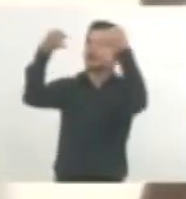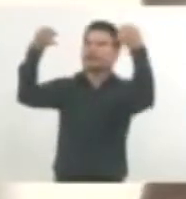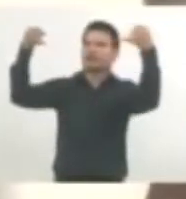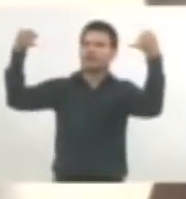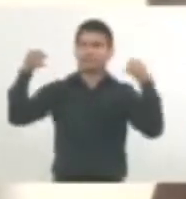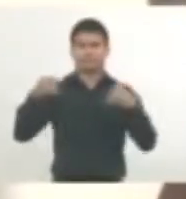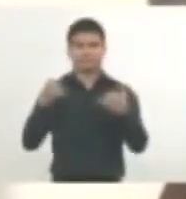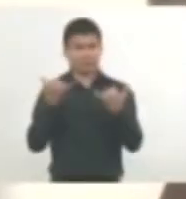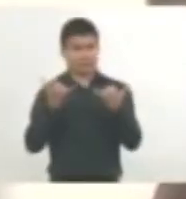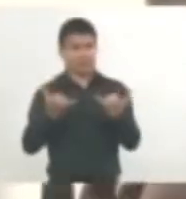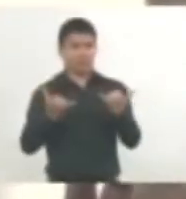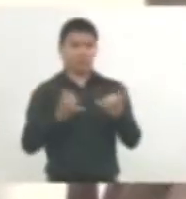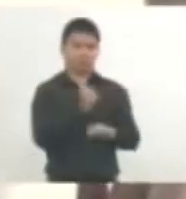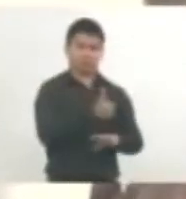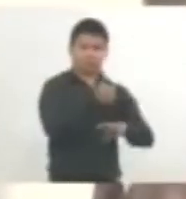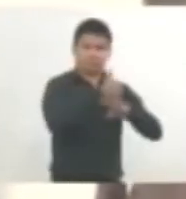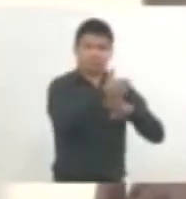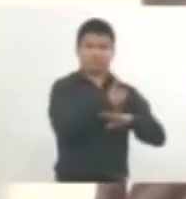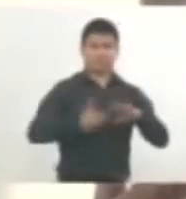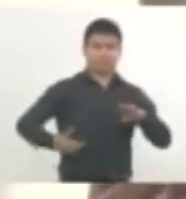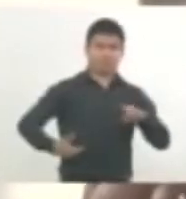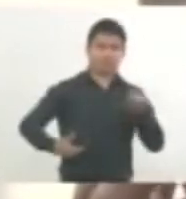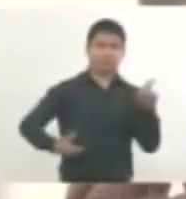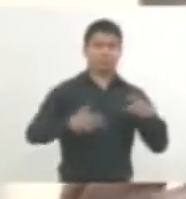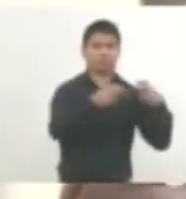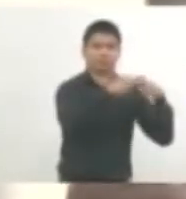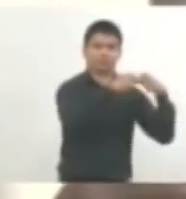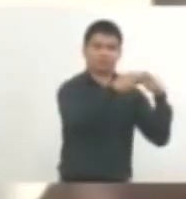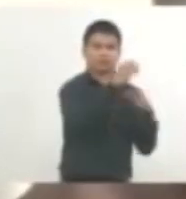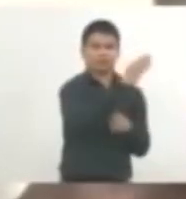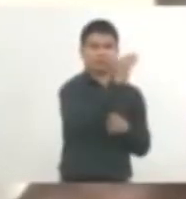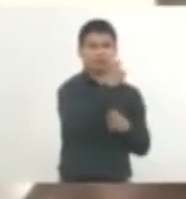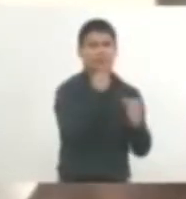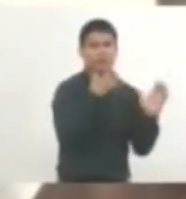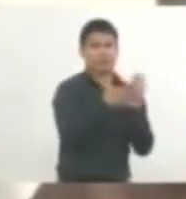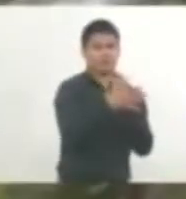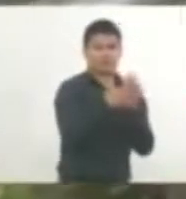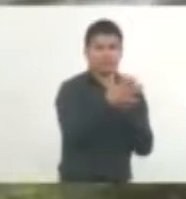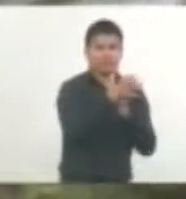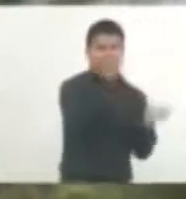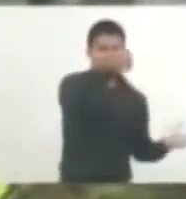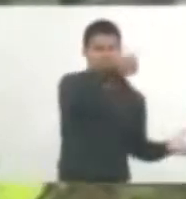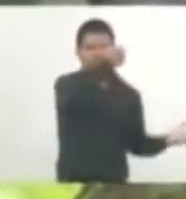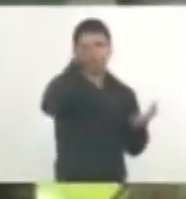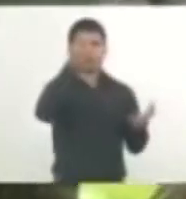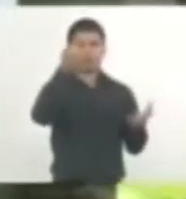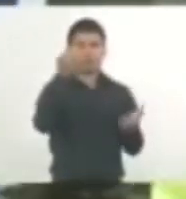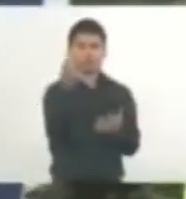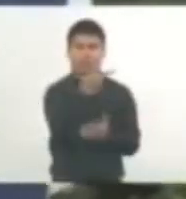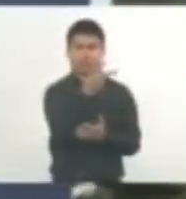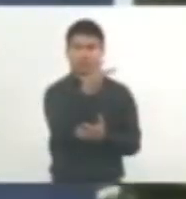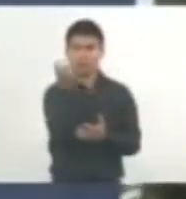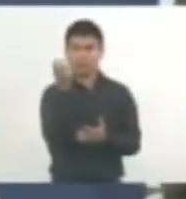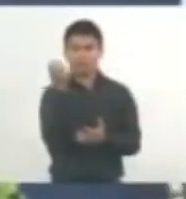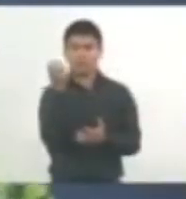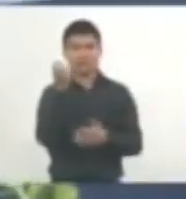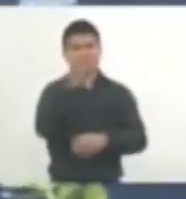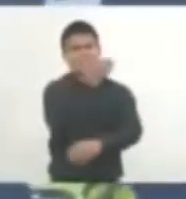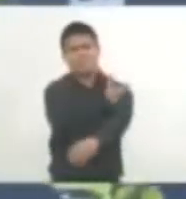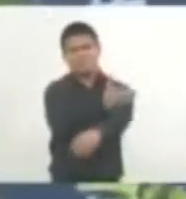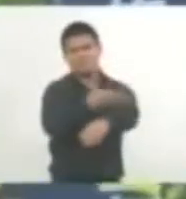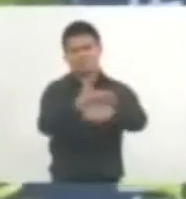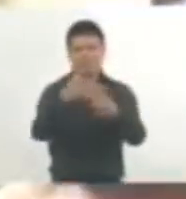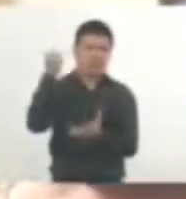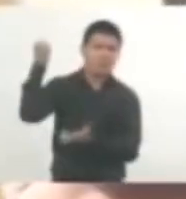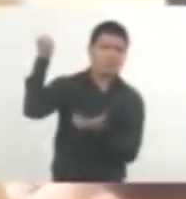el presidente de Electricaribe anunció que se invertirán 240 mil millones de pesos en mejoras. A pesar de ello, no habrá grandes cambios en la prestación